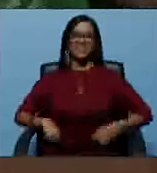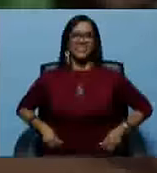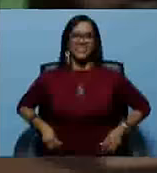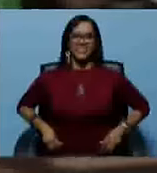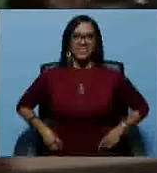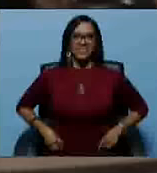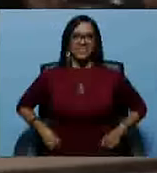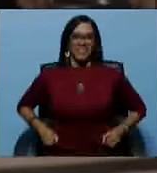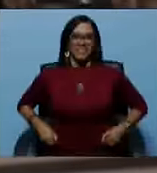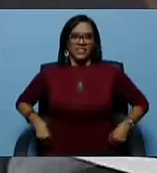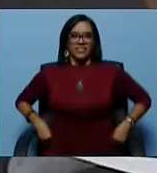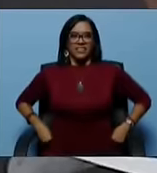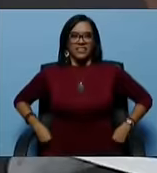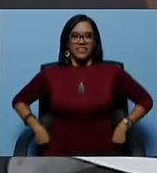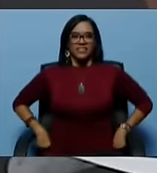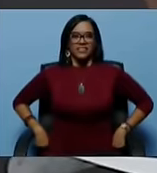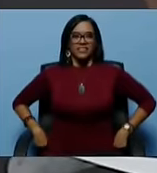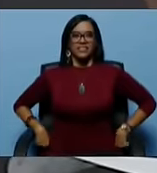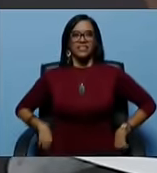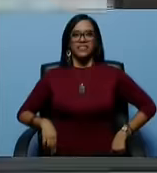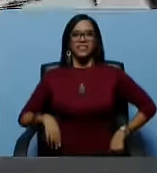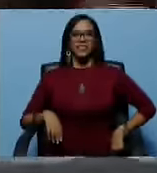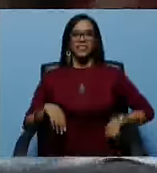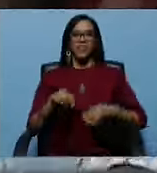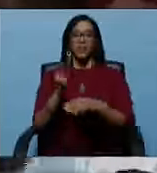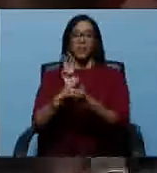Somos Venezuela presente.